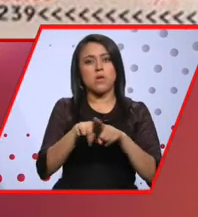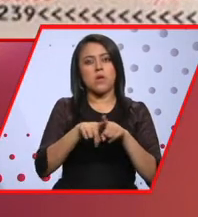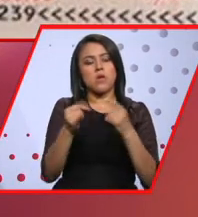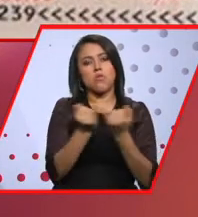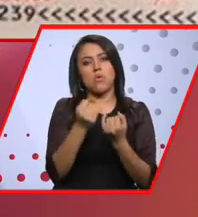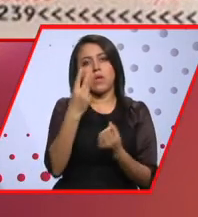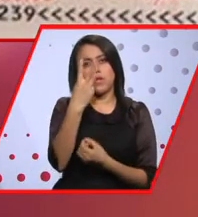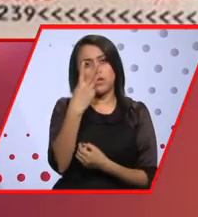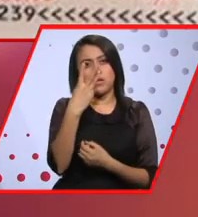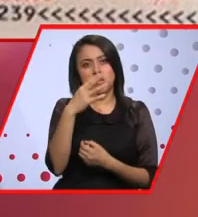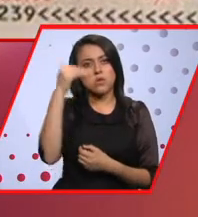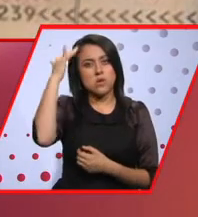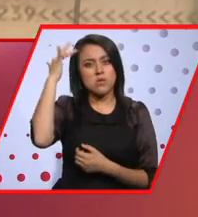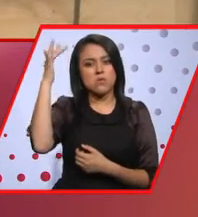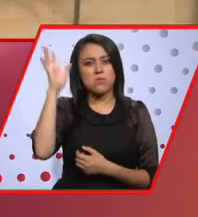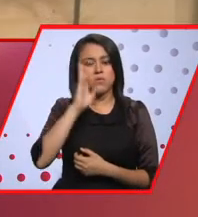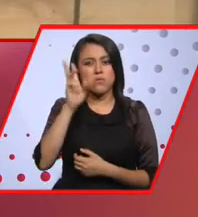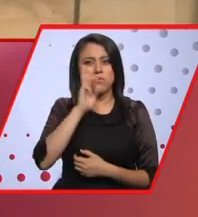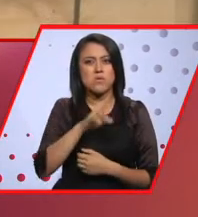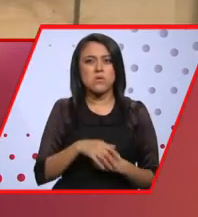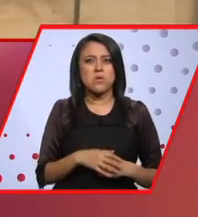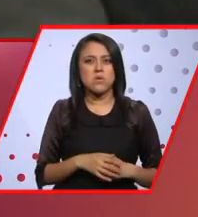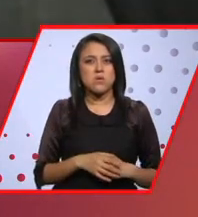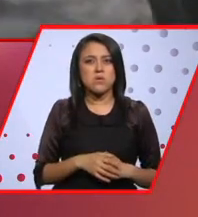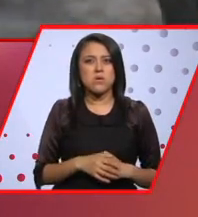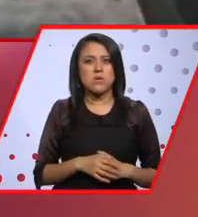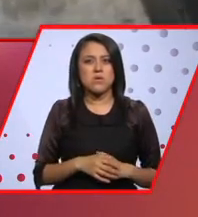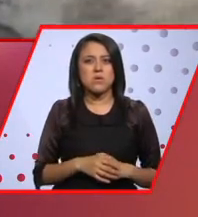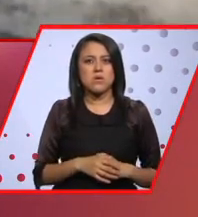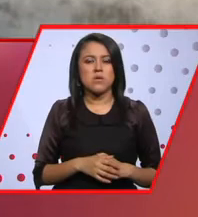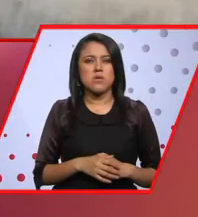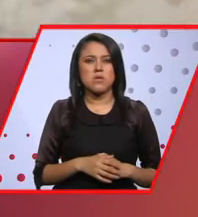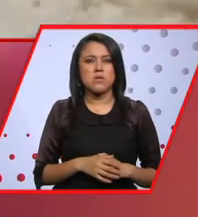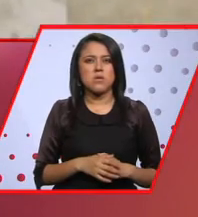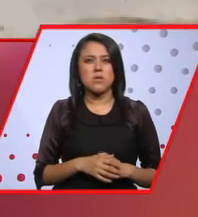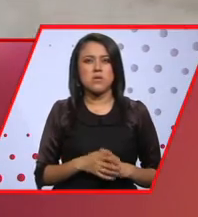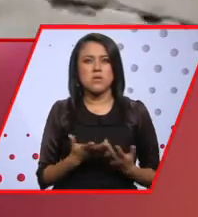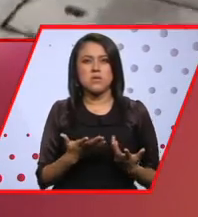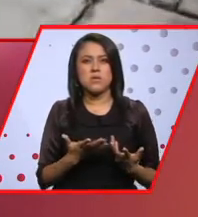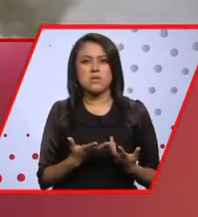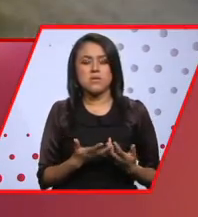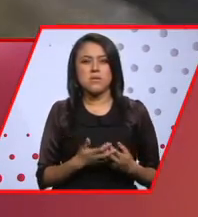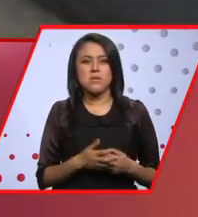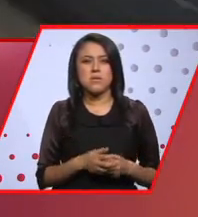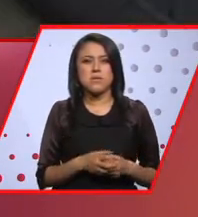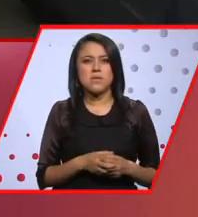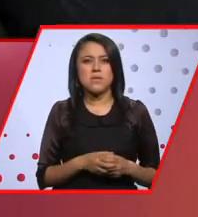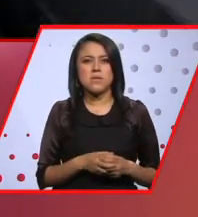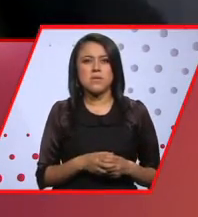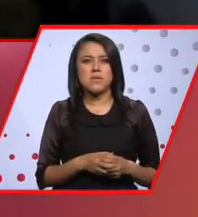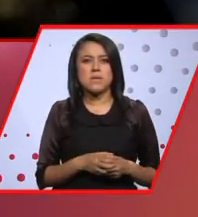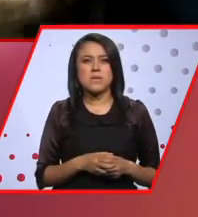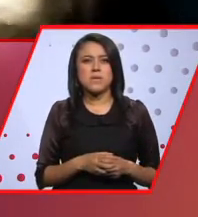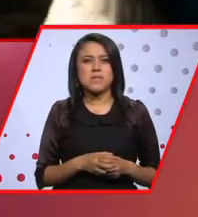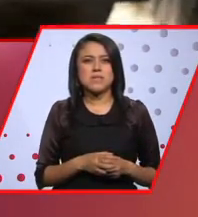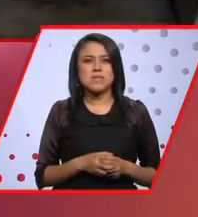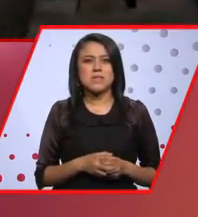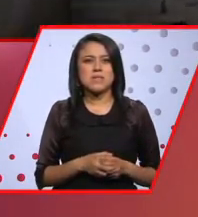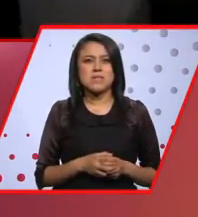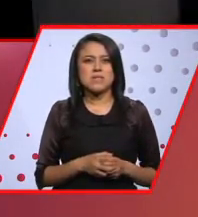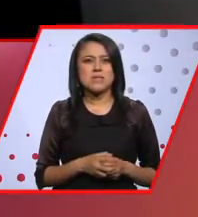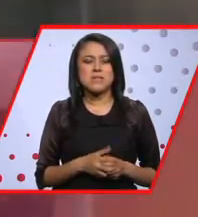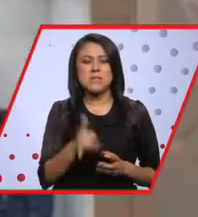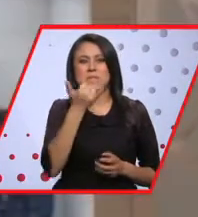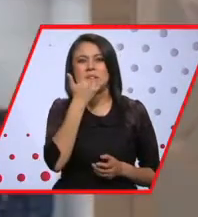adultos. La era de felicidad y aparte del cobadero los dos. Hay momentos que vale la pena revivir.